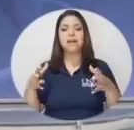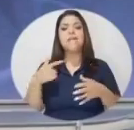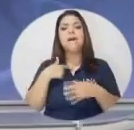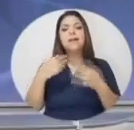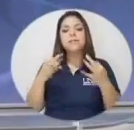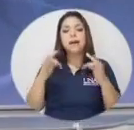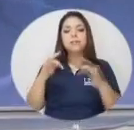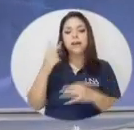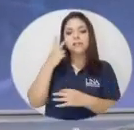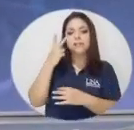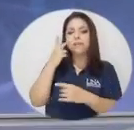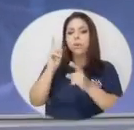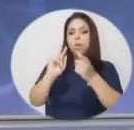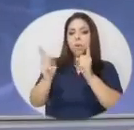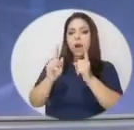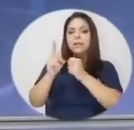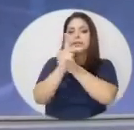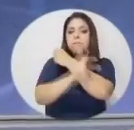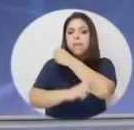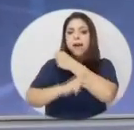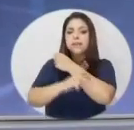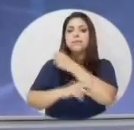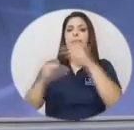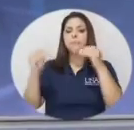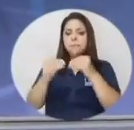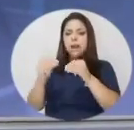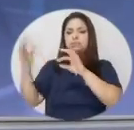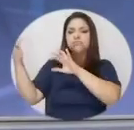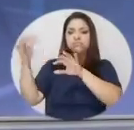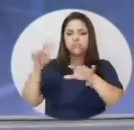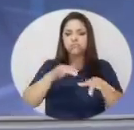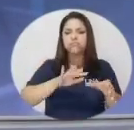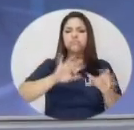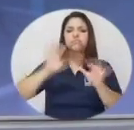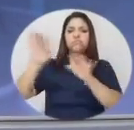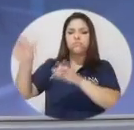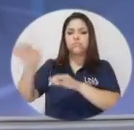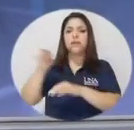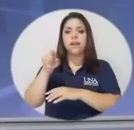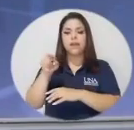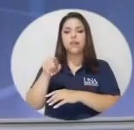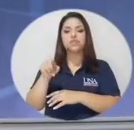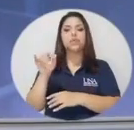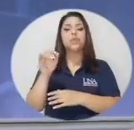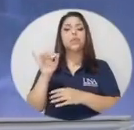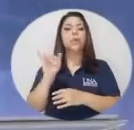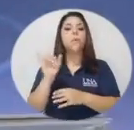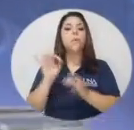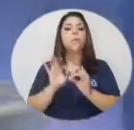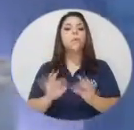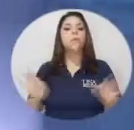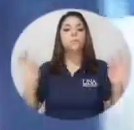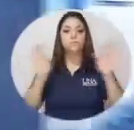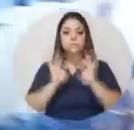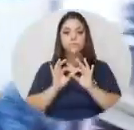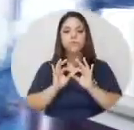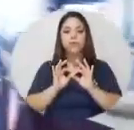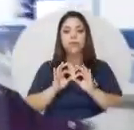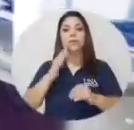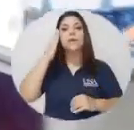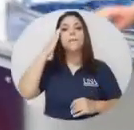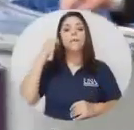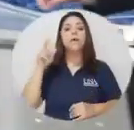tratar de catalogar cuáles son los países que más peso tienen en ese punto como elemento